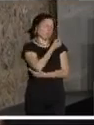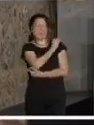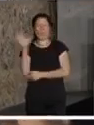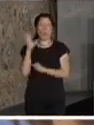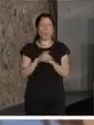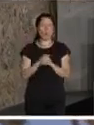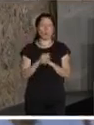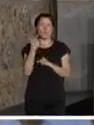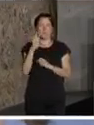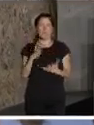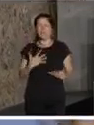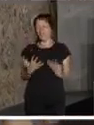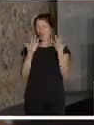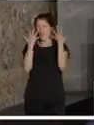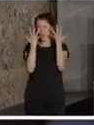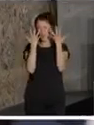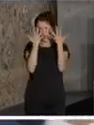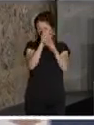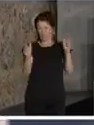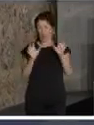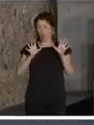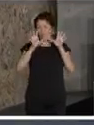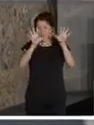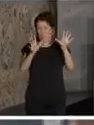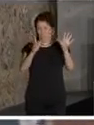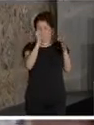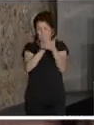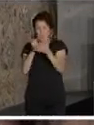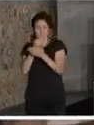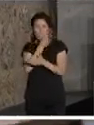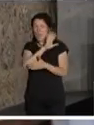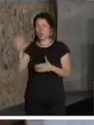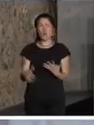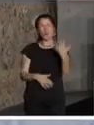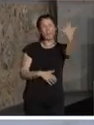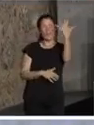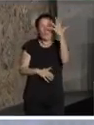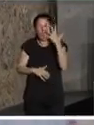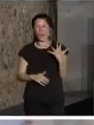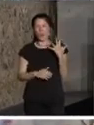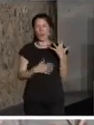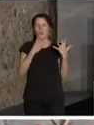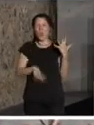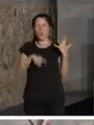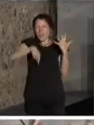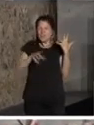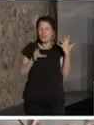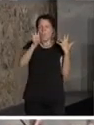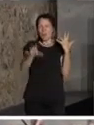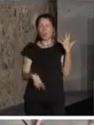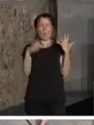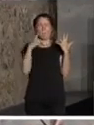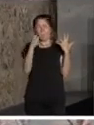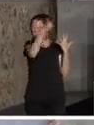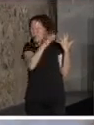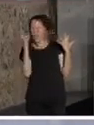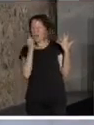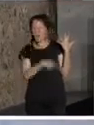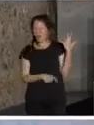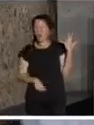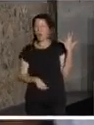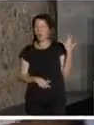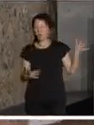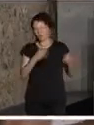que de los 10 banqueros y banqueras mejor pagados de Europa 5 son de este país banqueros y banqueras